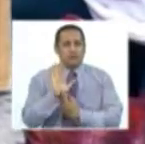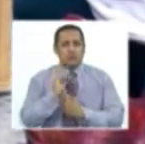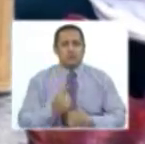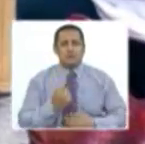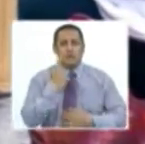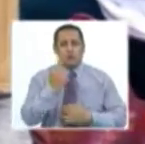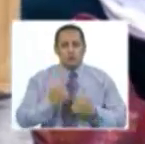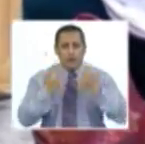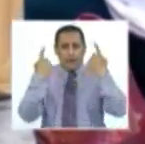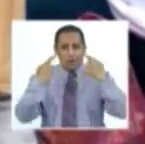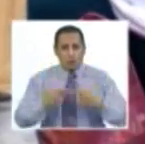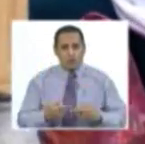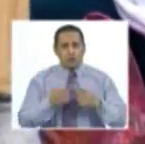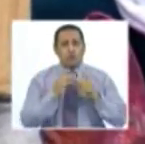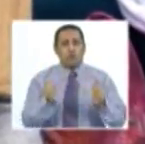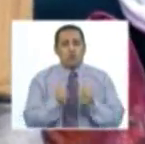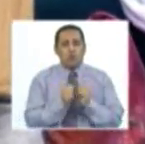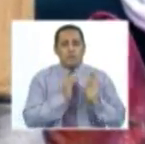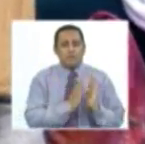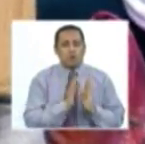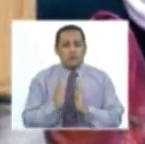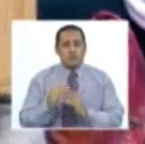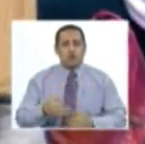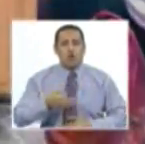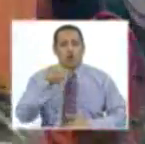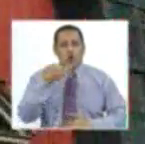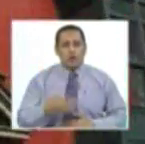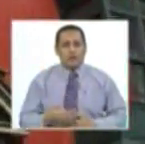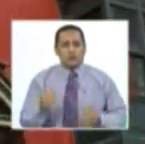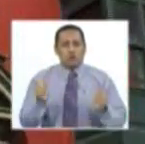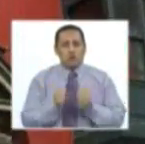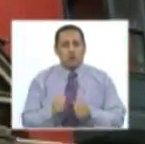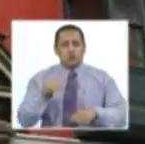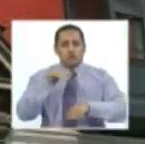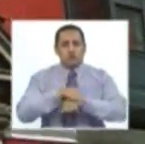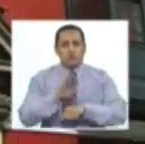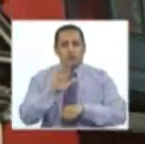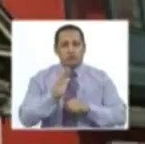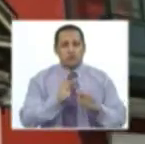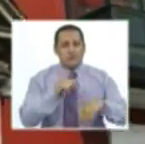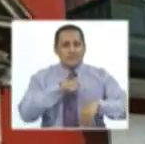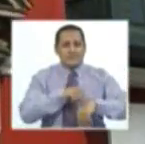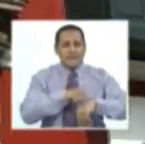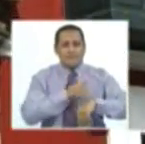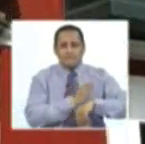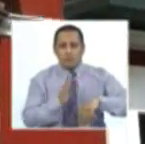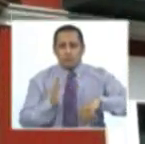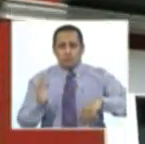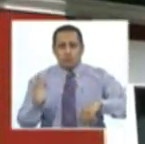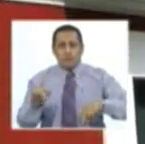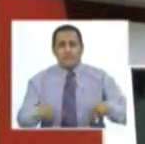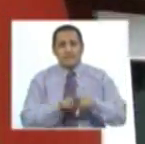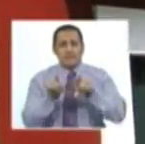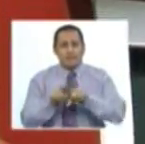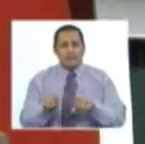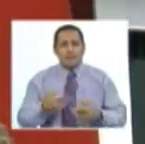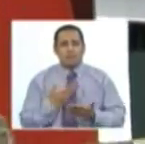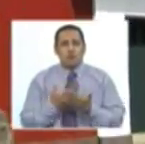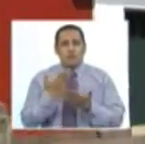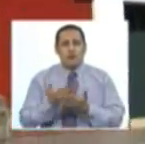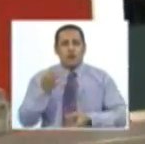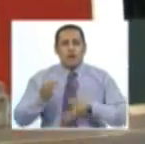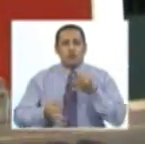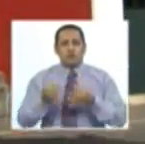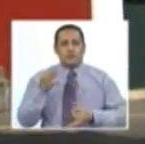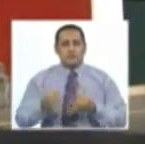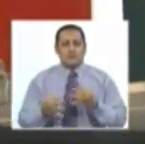una decisión con procedimientos correctos con respecto de sus etapas y plazos, y sobre todo amparados en la